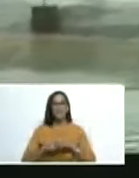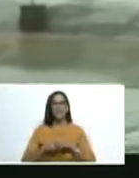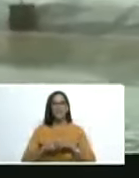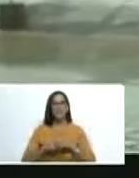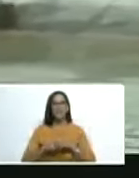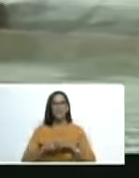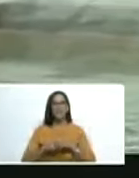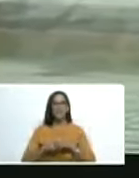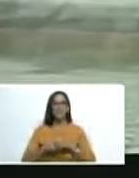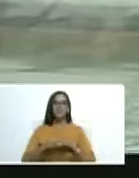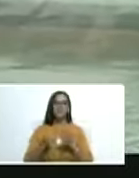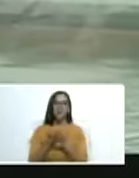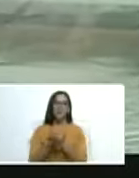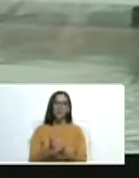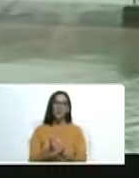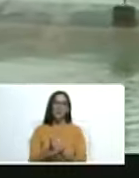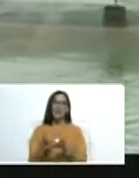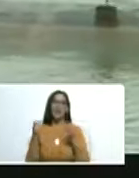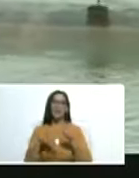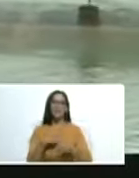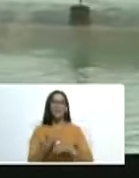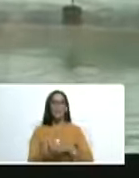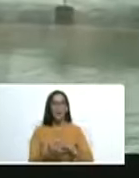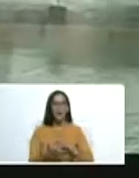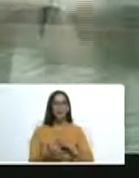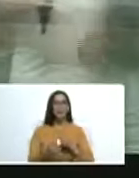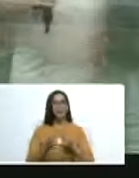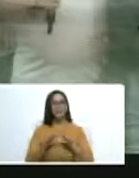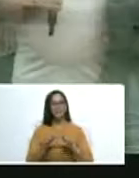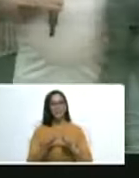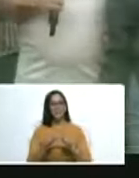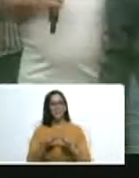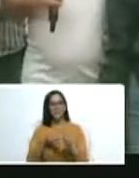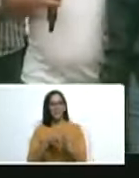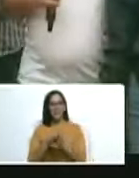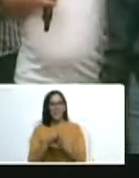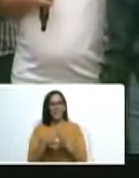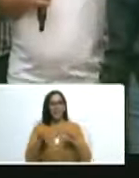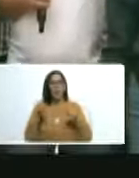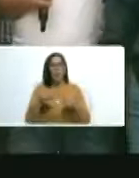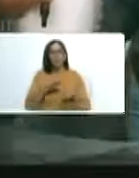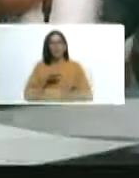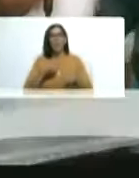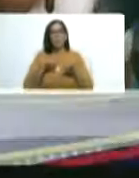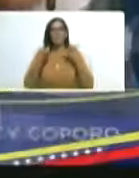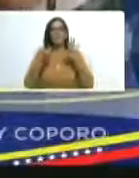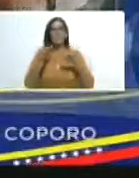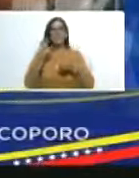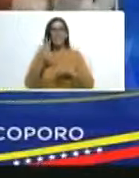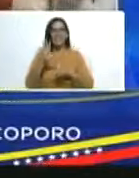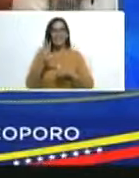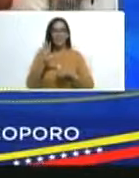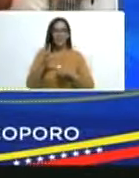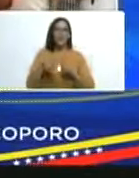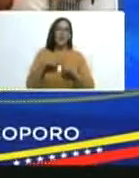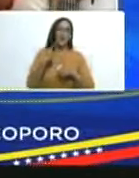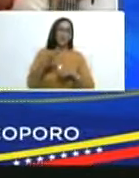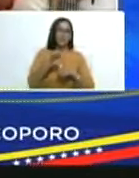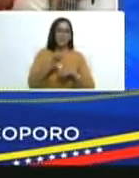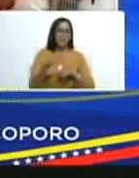necesitan de su ayuda. Este plan va a seguir adelante. Hoy somos 65, la otra